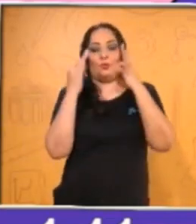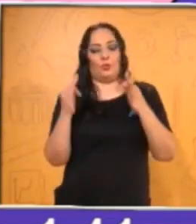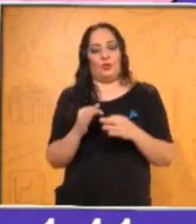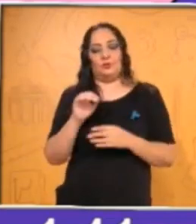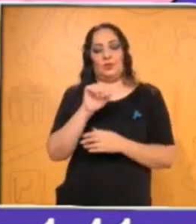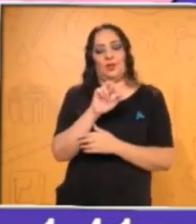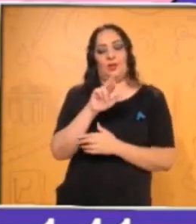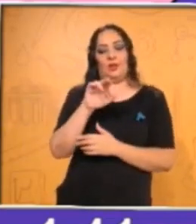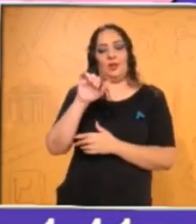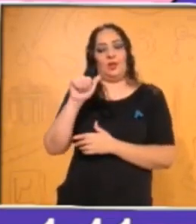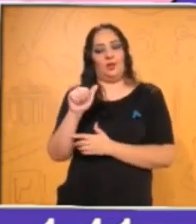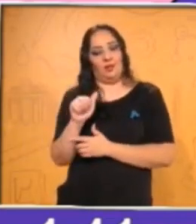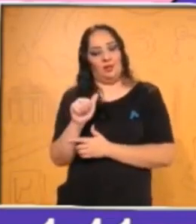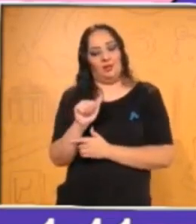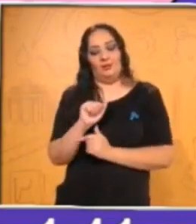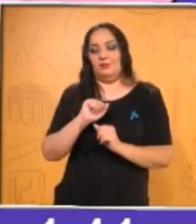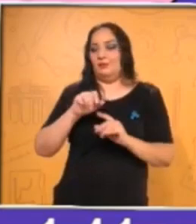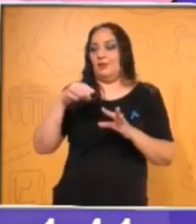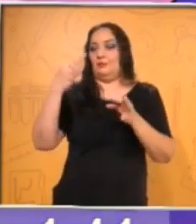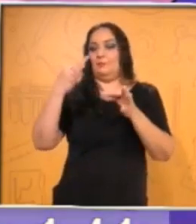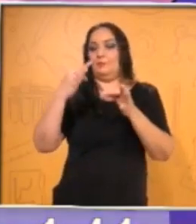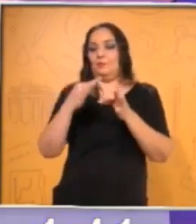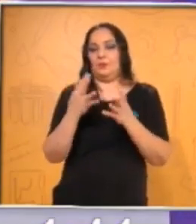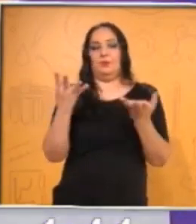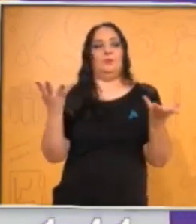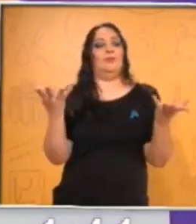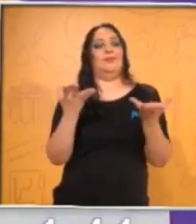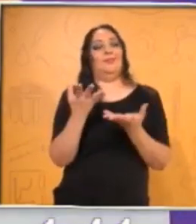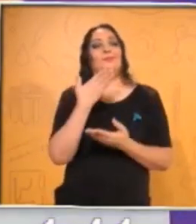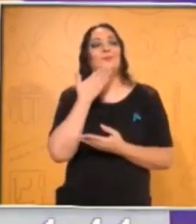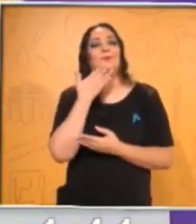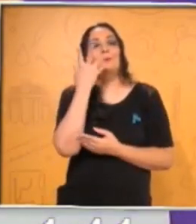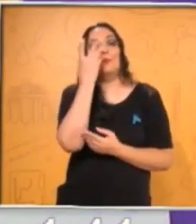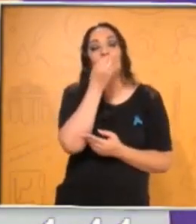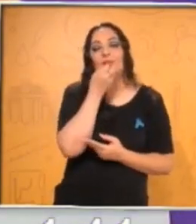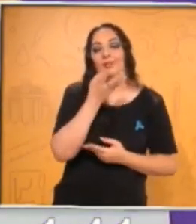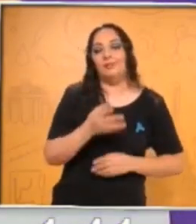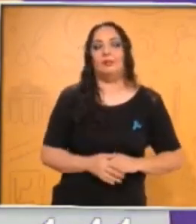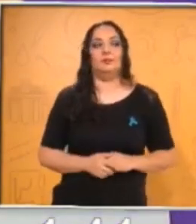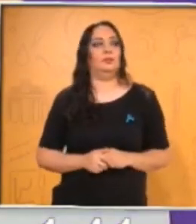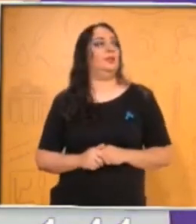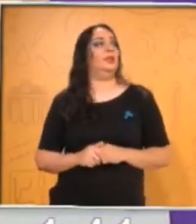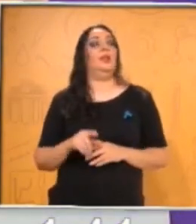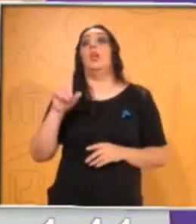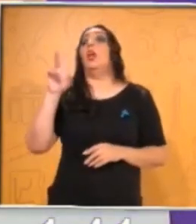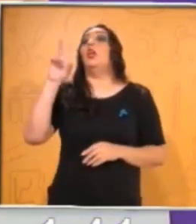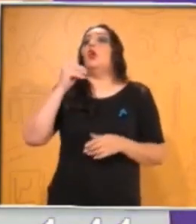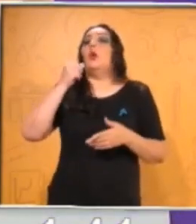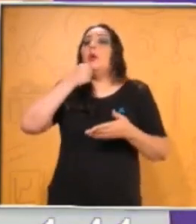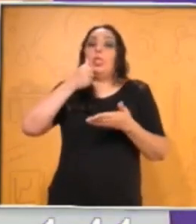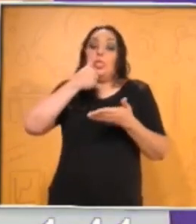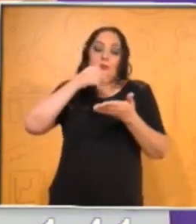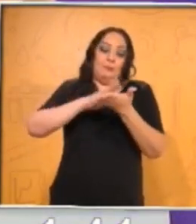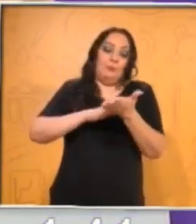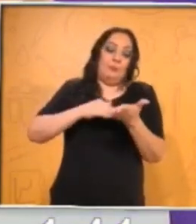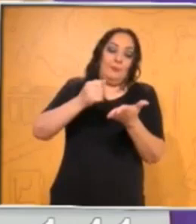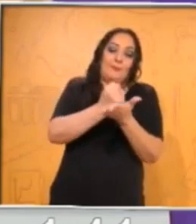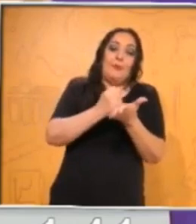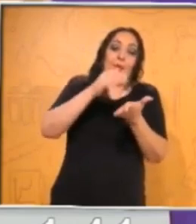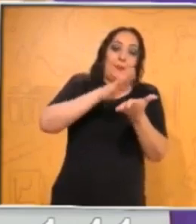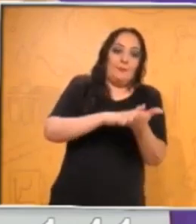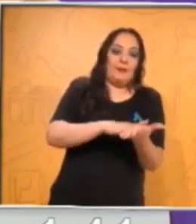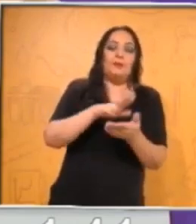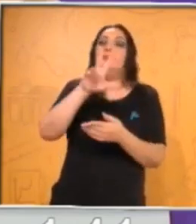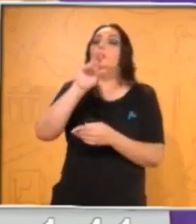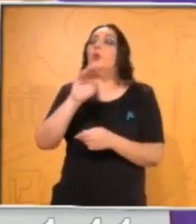dos figuras ya formadas y bien hechas, ¿verdad? No pegues el tangram en tu libreta